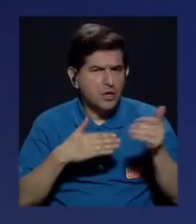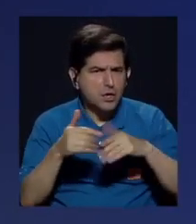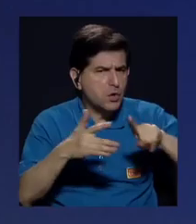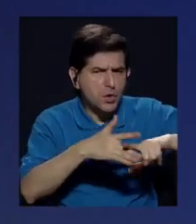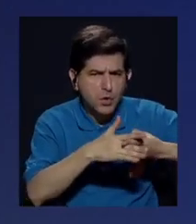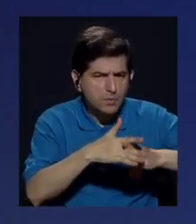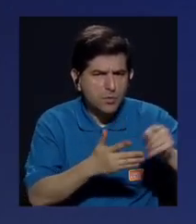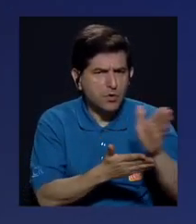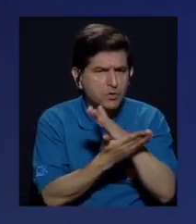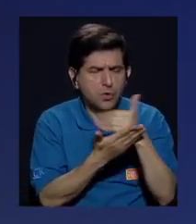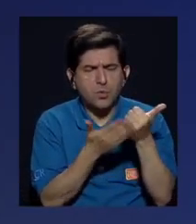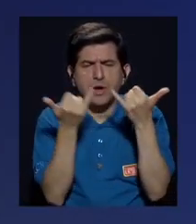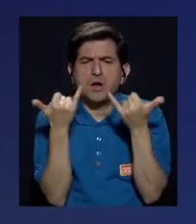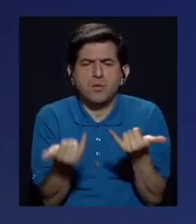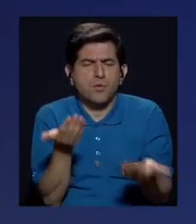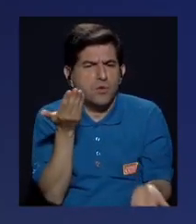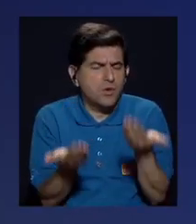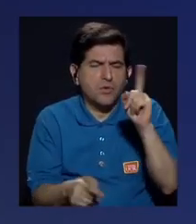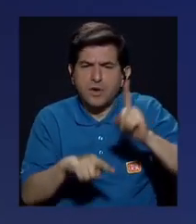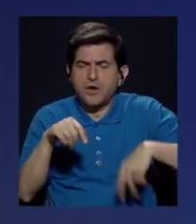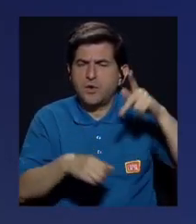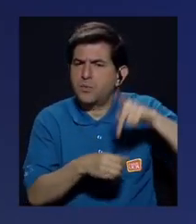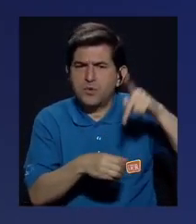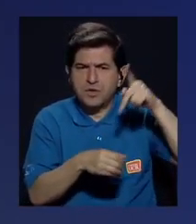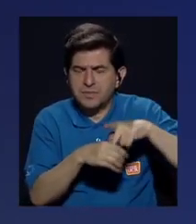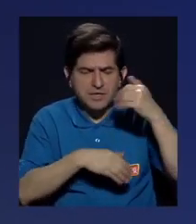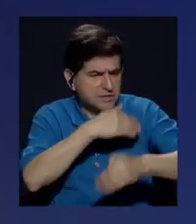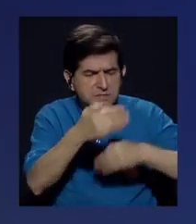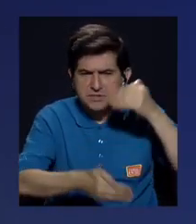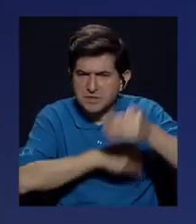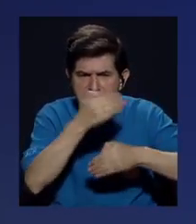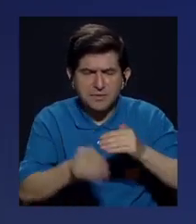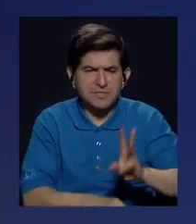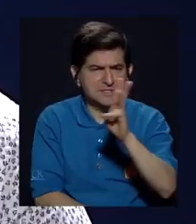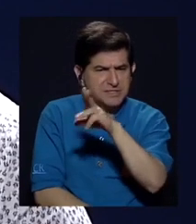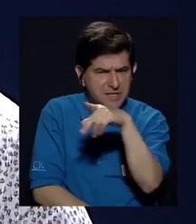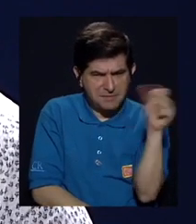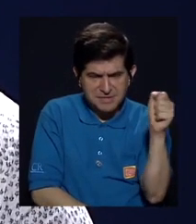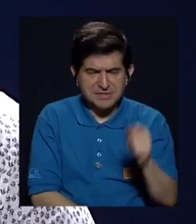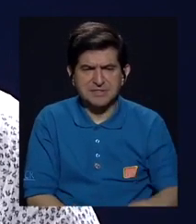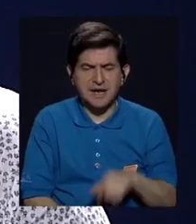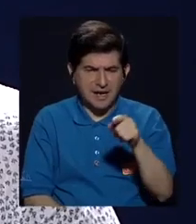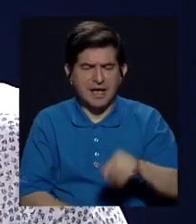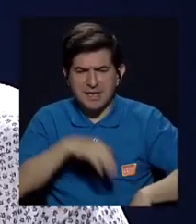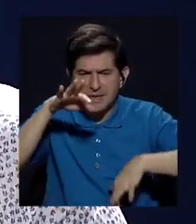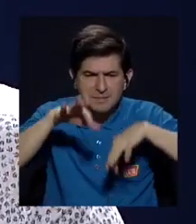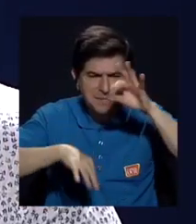o hay algún instrumento que en este momento no pueda participar en ese proceso semestral de audiciones?